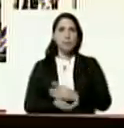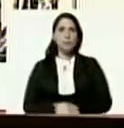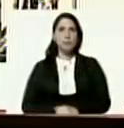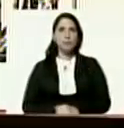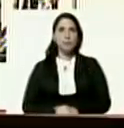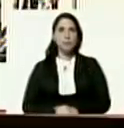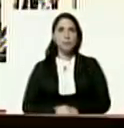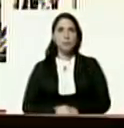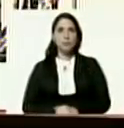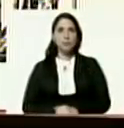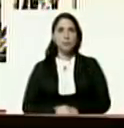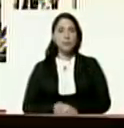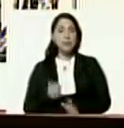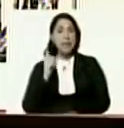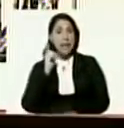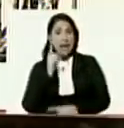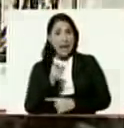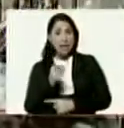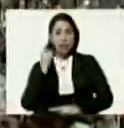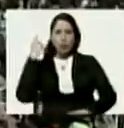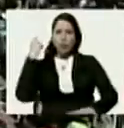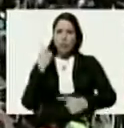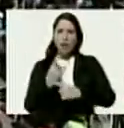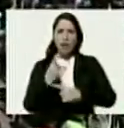Esto nos tiene que hacer reflexionar.